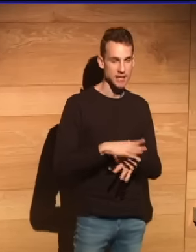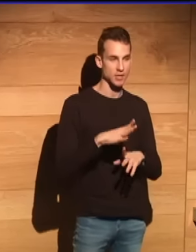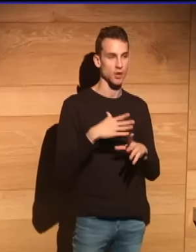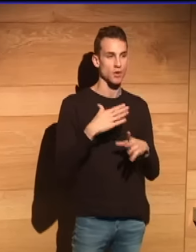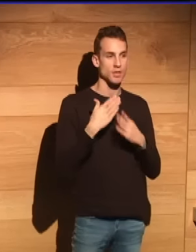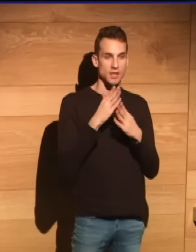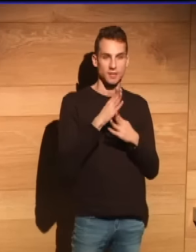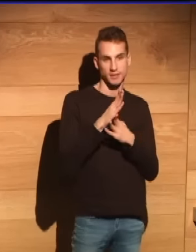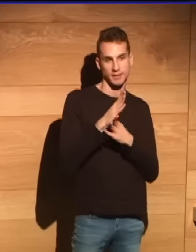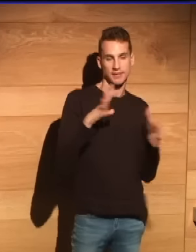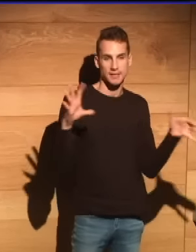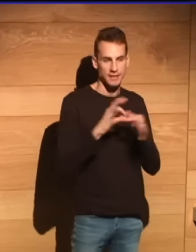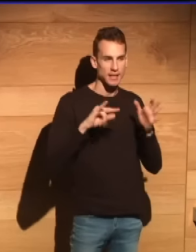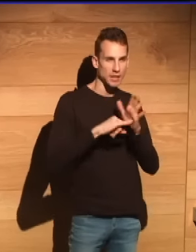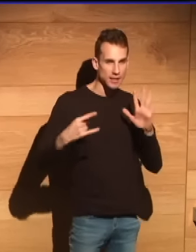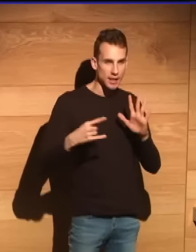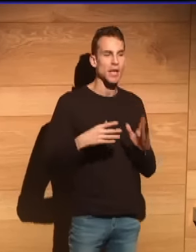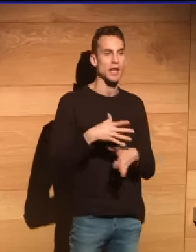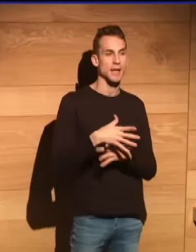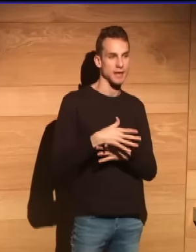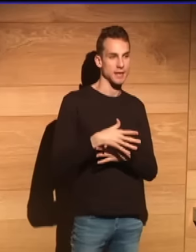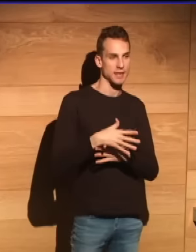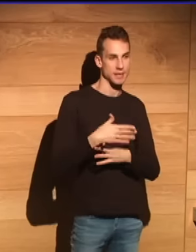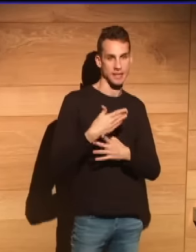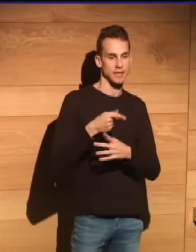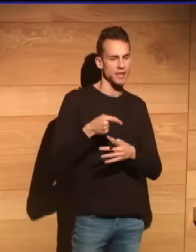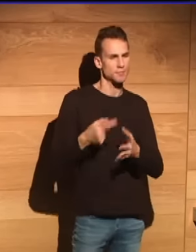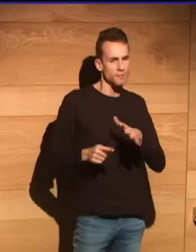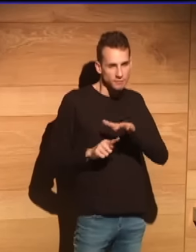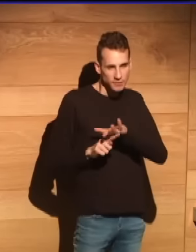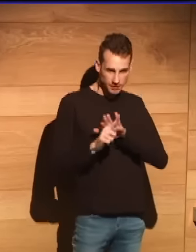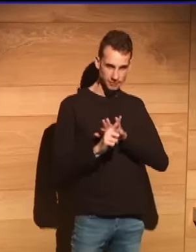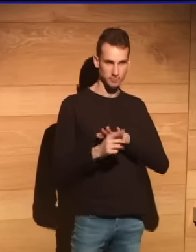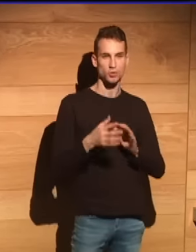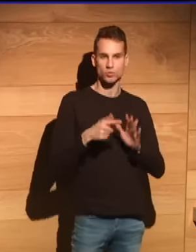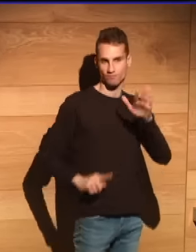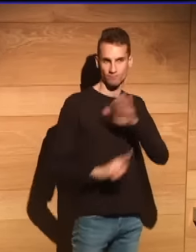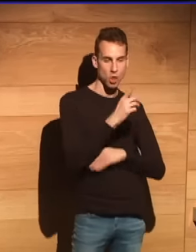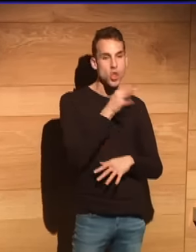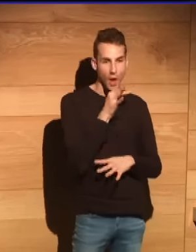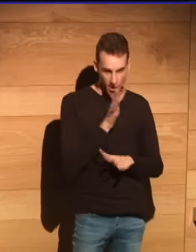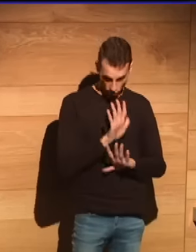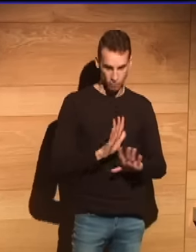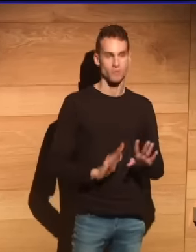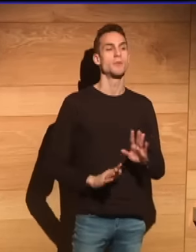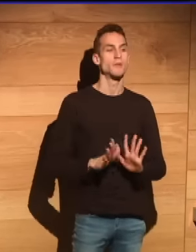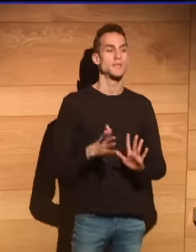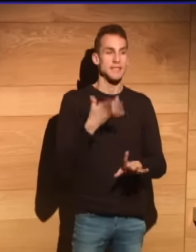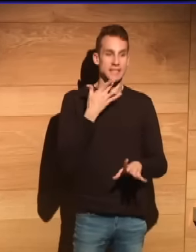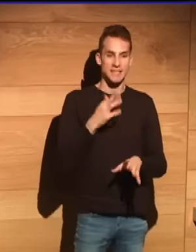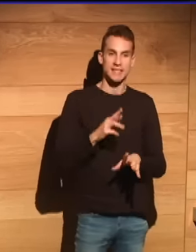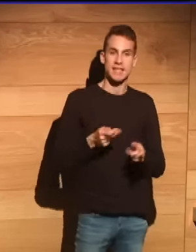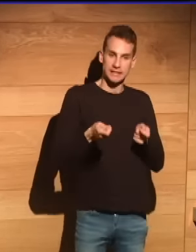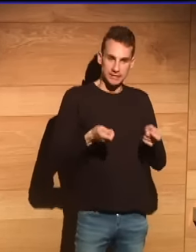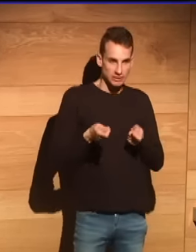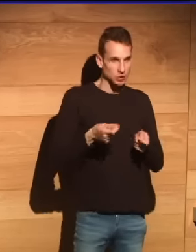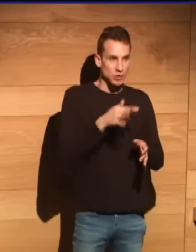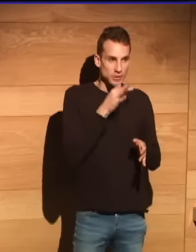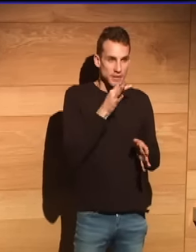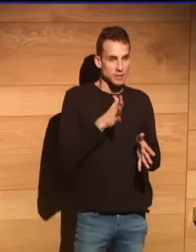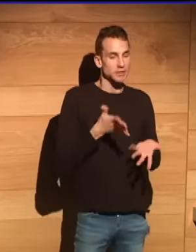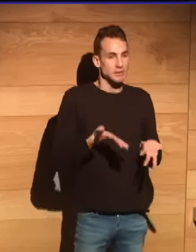están en fase, diríamos, muy primaria de desarrollo, pero si no regulamos a priori, cuando esas tecnologías estén en el mercado ya